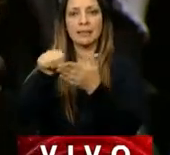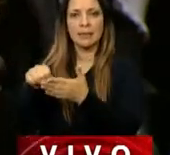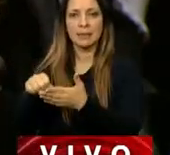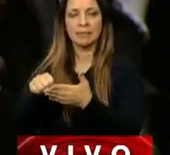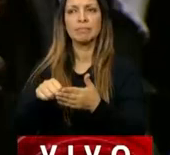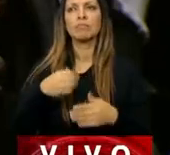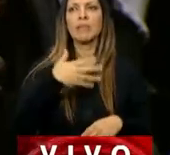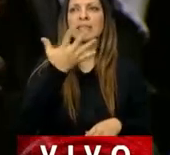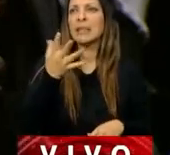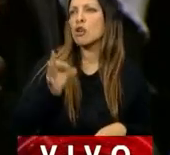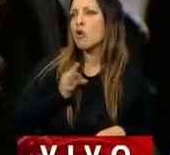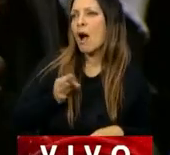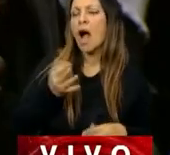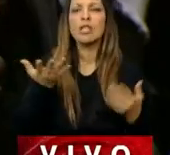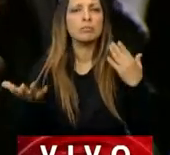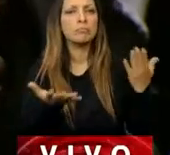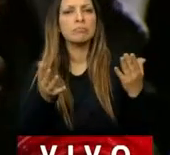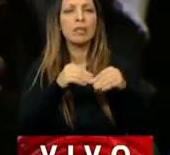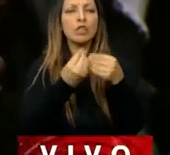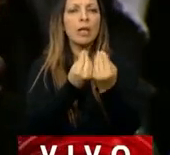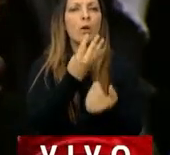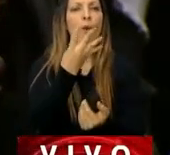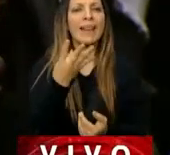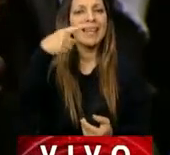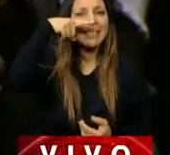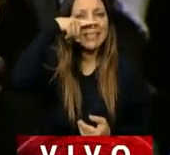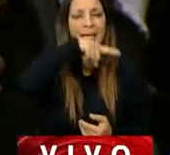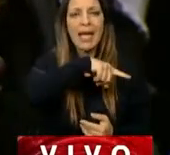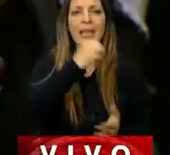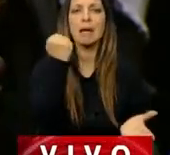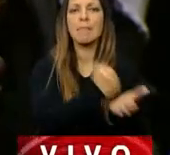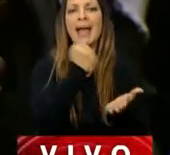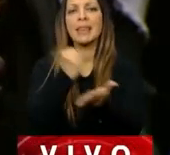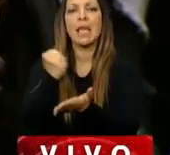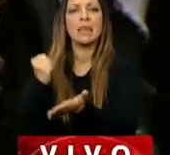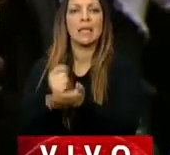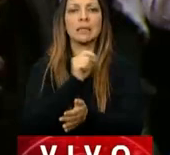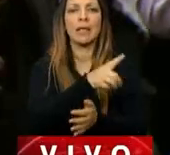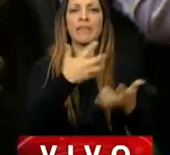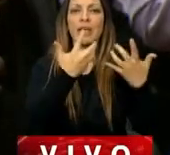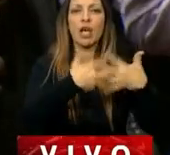últimos 5 años se realizaron 47 patentes biotecnológicas.